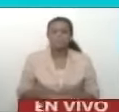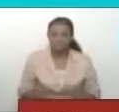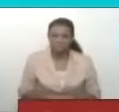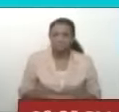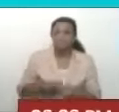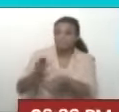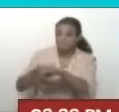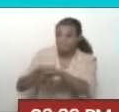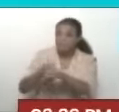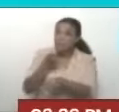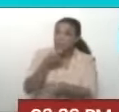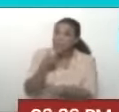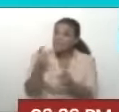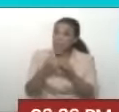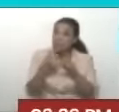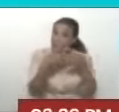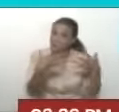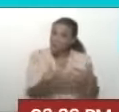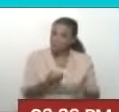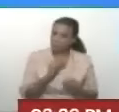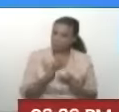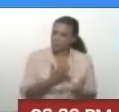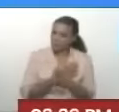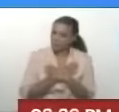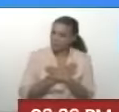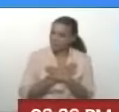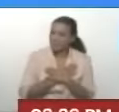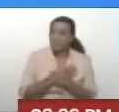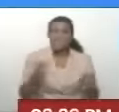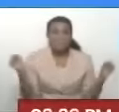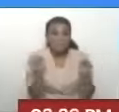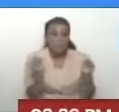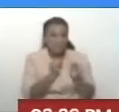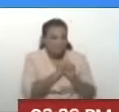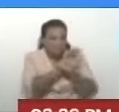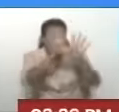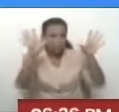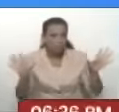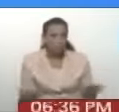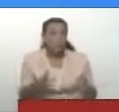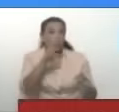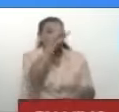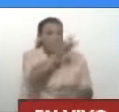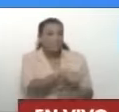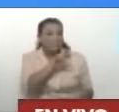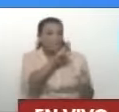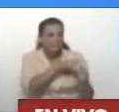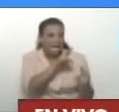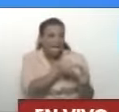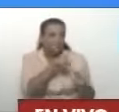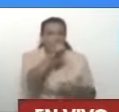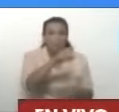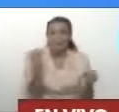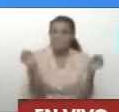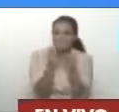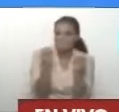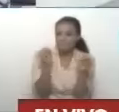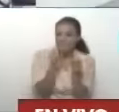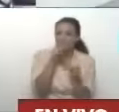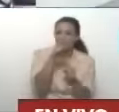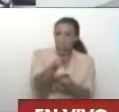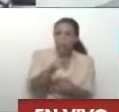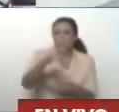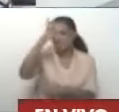Bueno, está hablando bonito, Mervin. De Mérida para el mundo, fíjate. Una tachirense, un merideño,